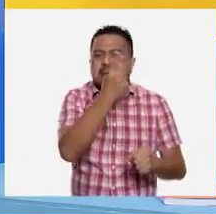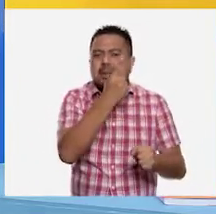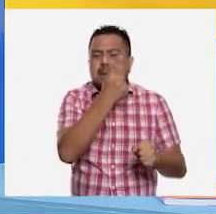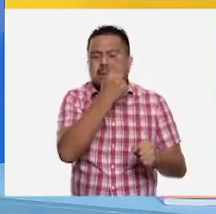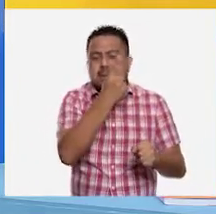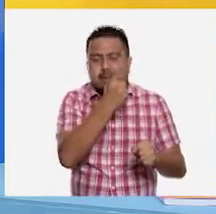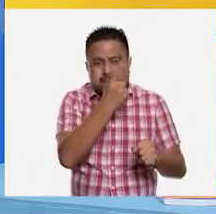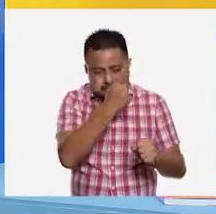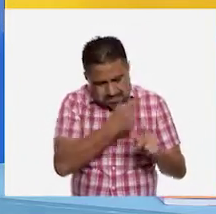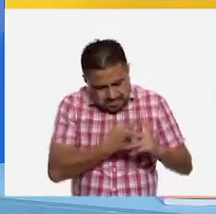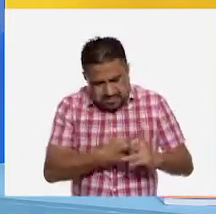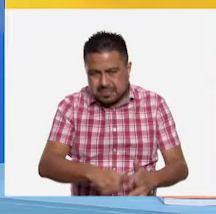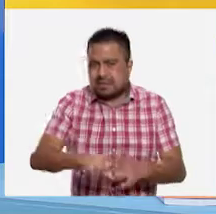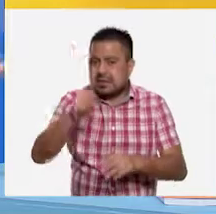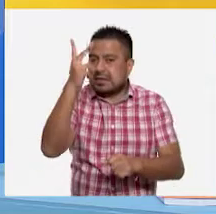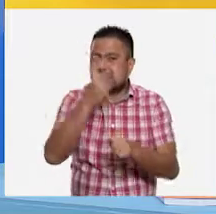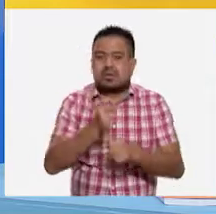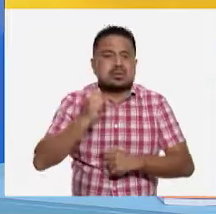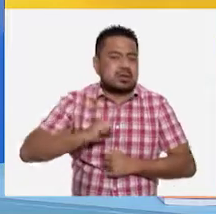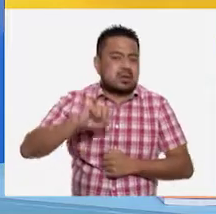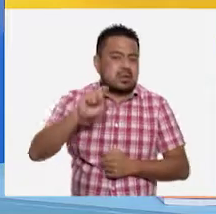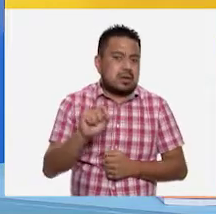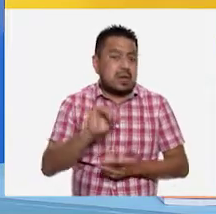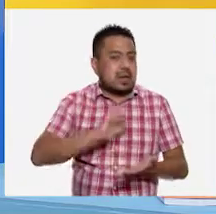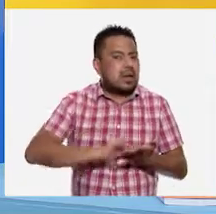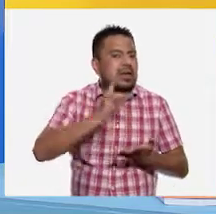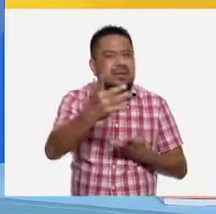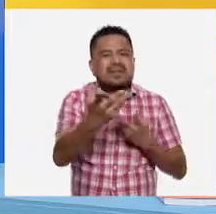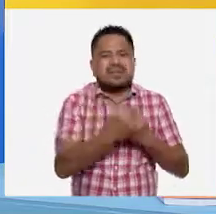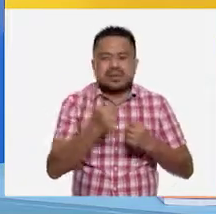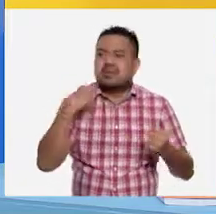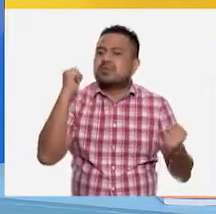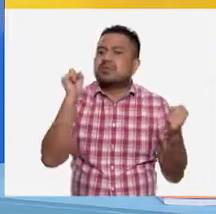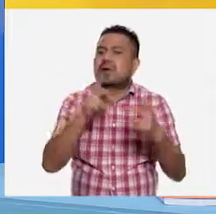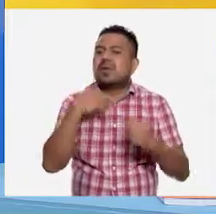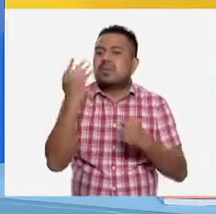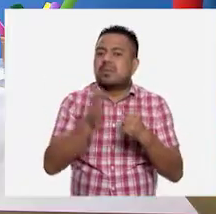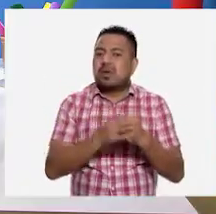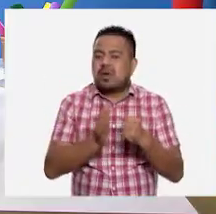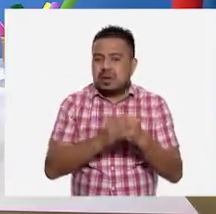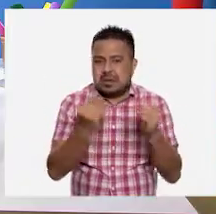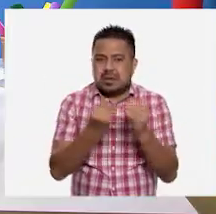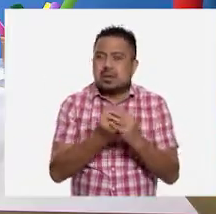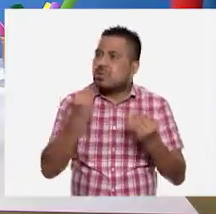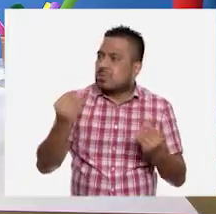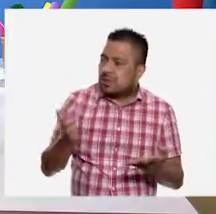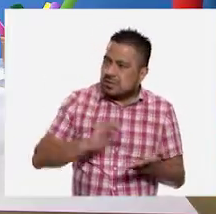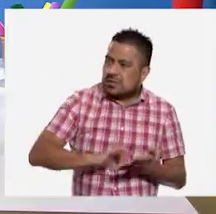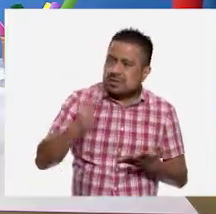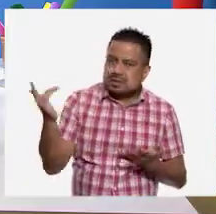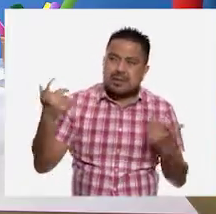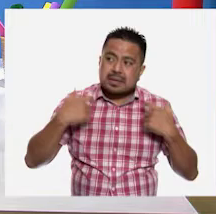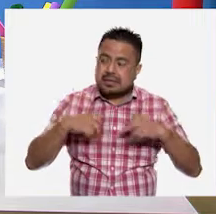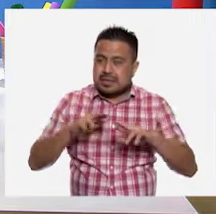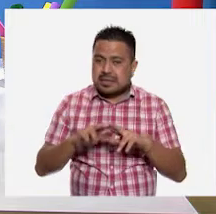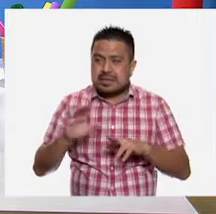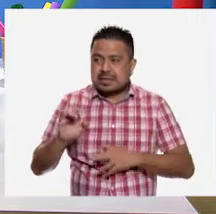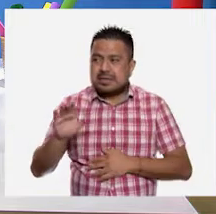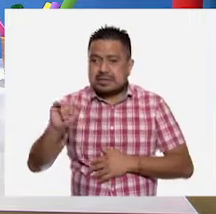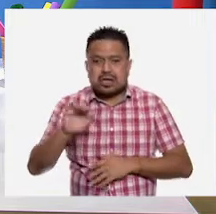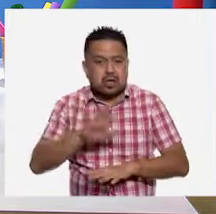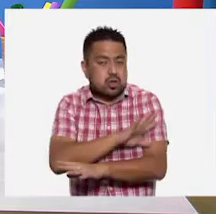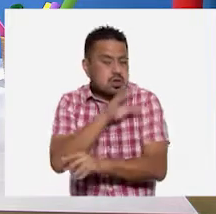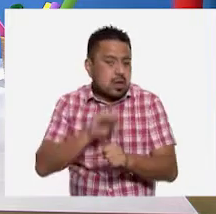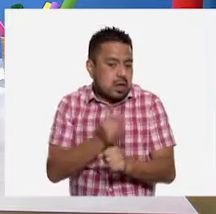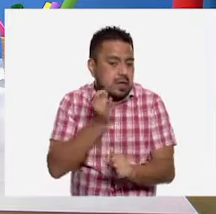del siglo XX? Les agradecemos su presencia y nos vemos la próxima clase. Muchísimas gracias a ti, Ceci Vargas, por toda la